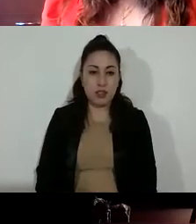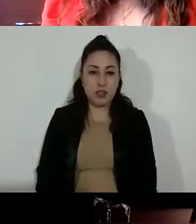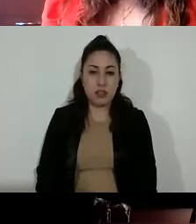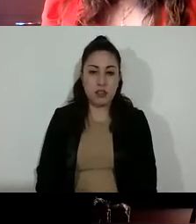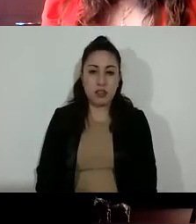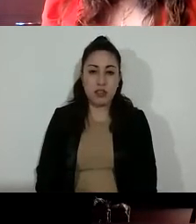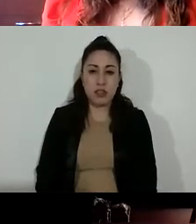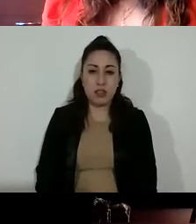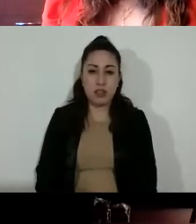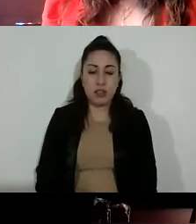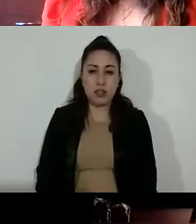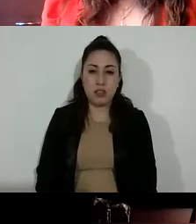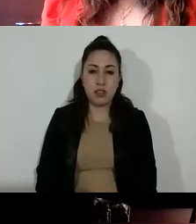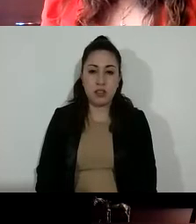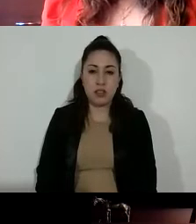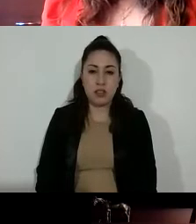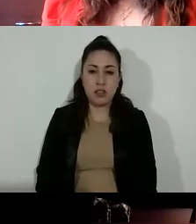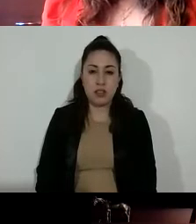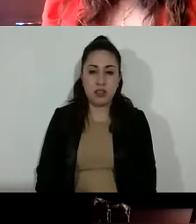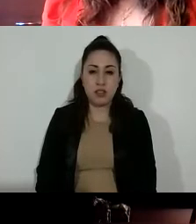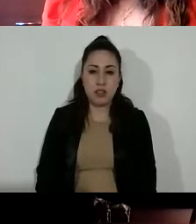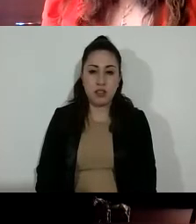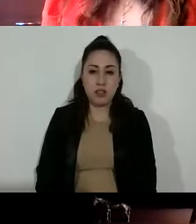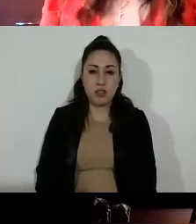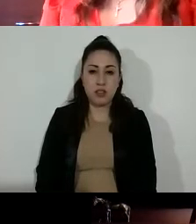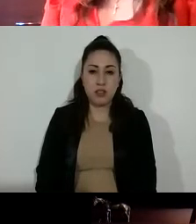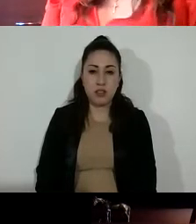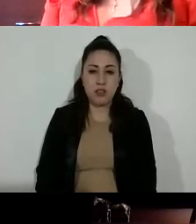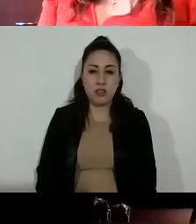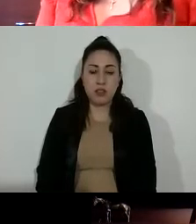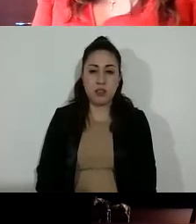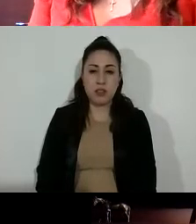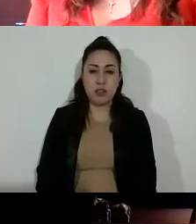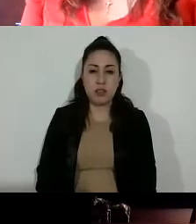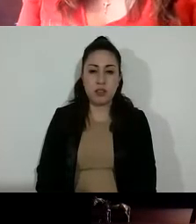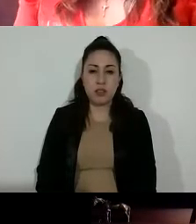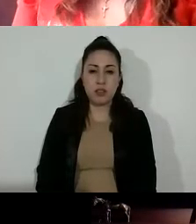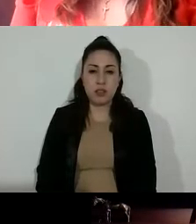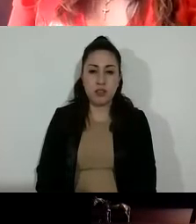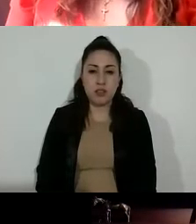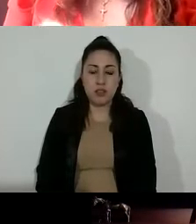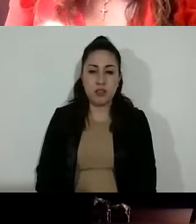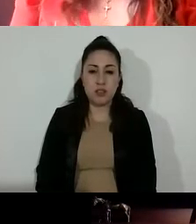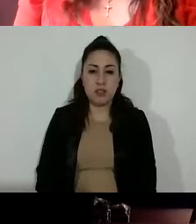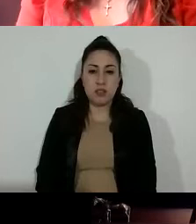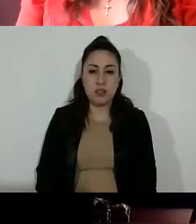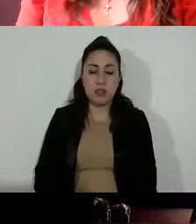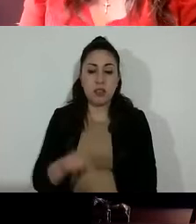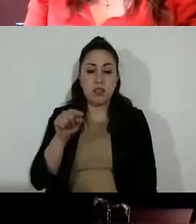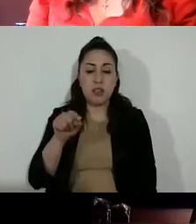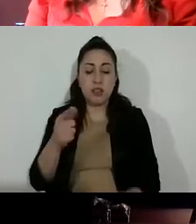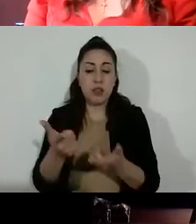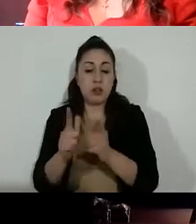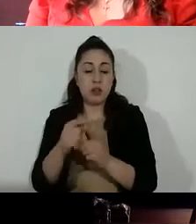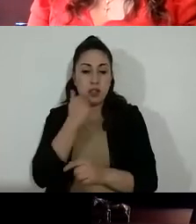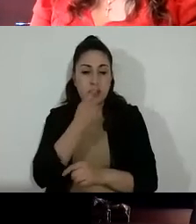Perdón, diputado Ernesto, nada más una cuestión. Refiere a la diputada Lupita que el grupo parlamentario de Morena